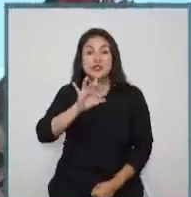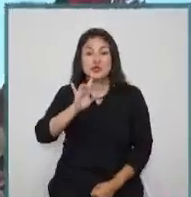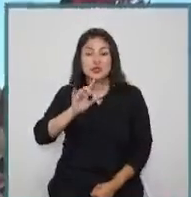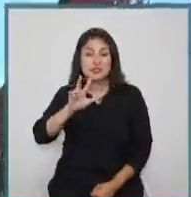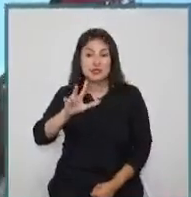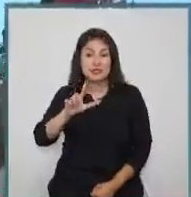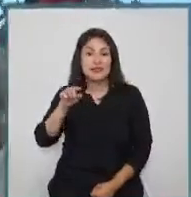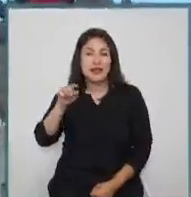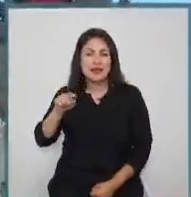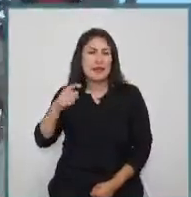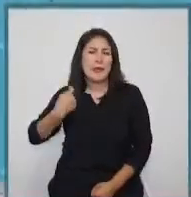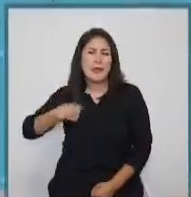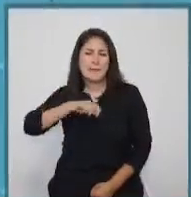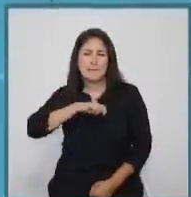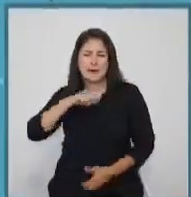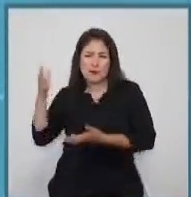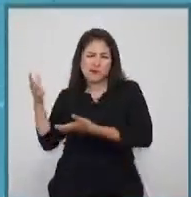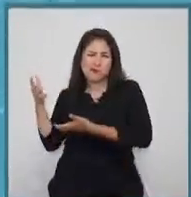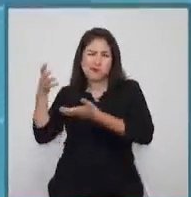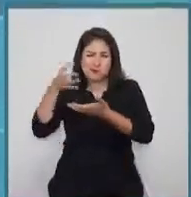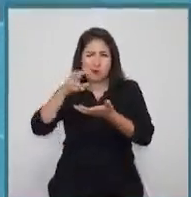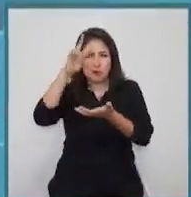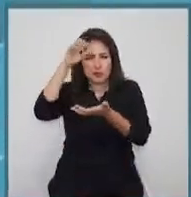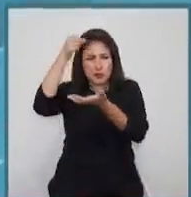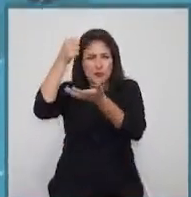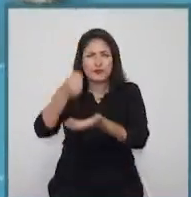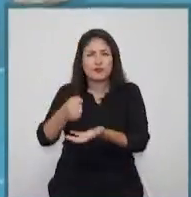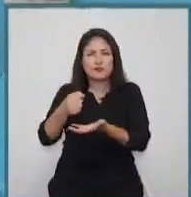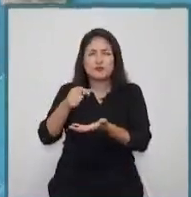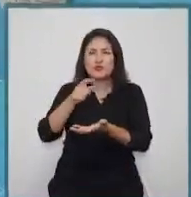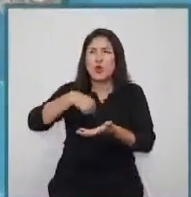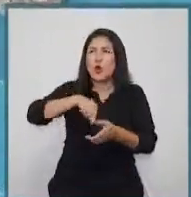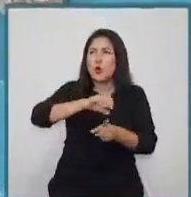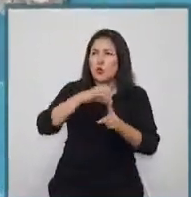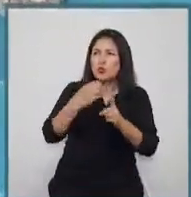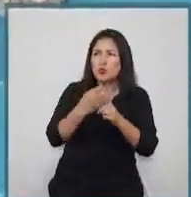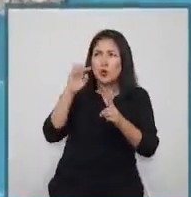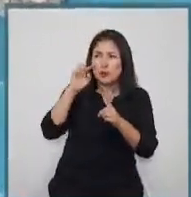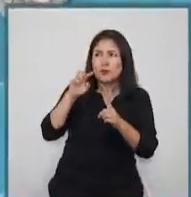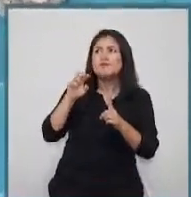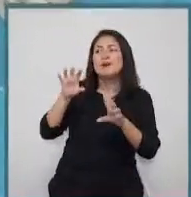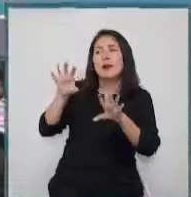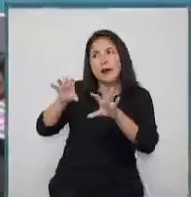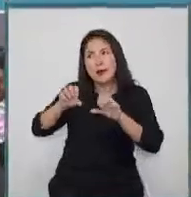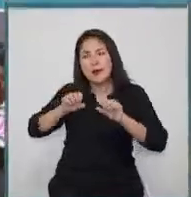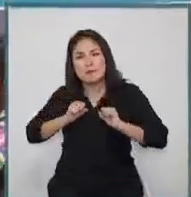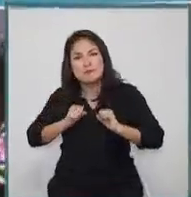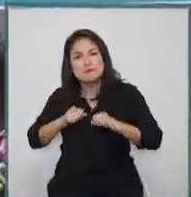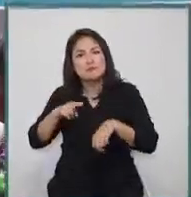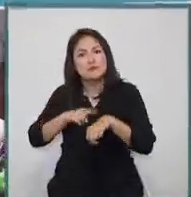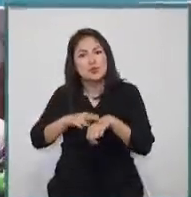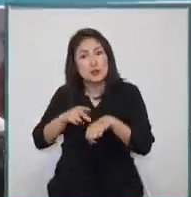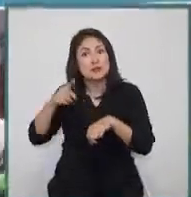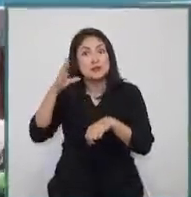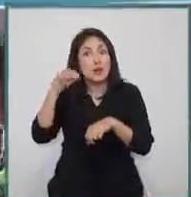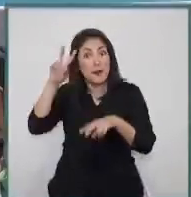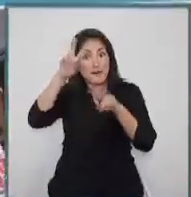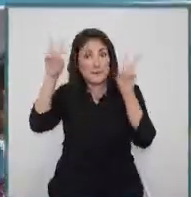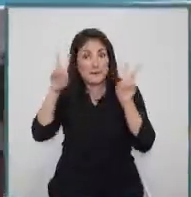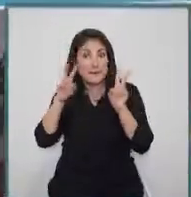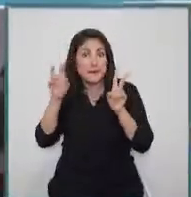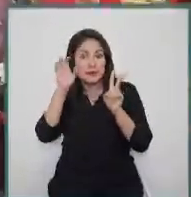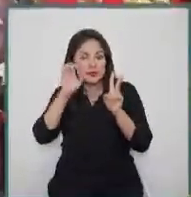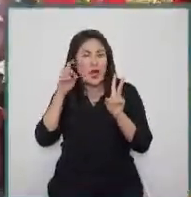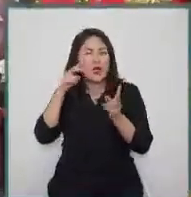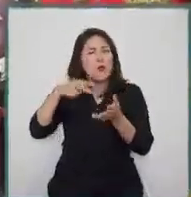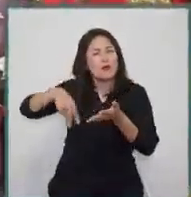febrero de 1583 desde España y con el pasar de los años se vinculó a la cultura puneña. Por eso alrededor de la Mamacha